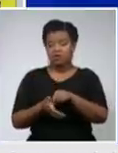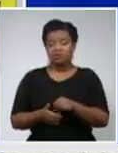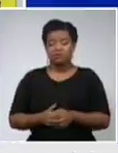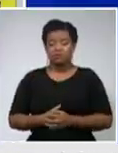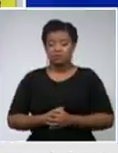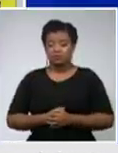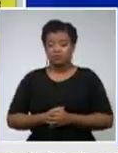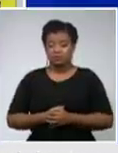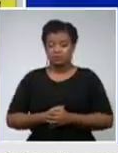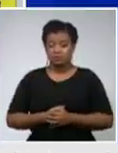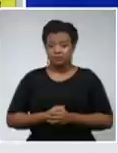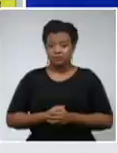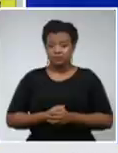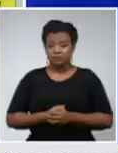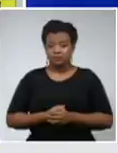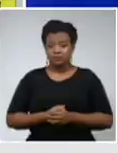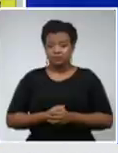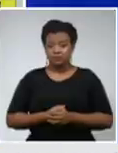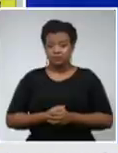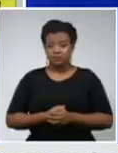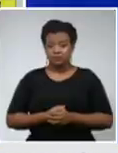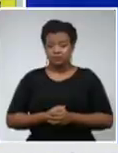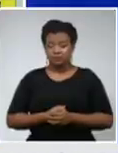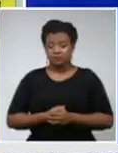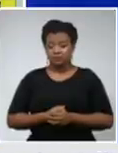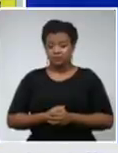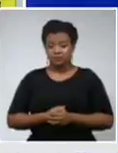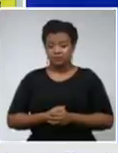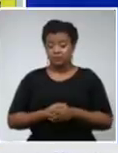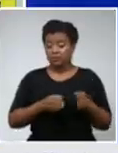10.939.000, y con